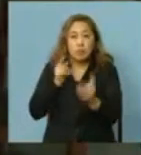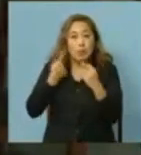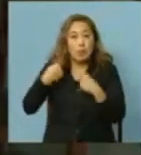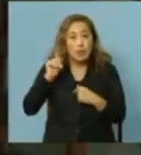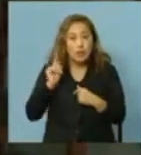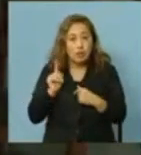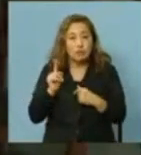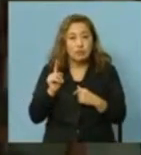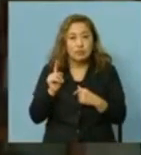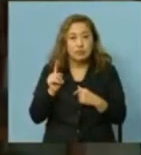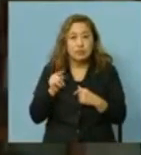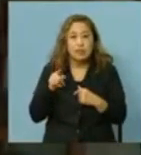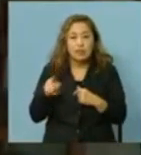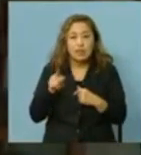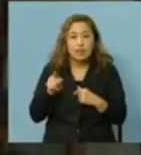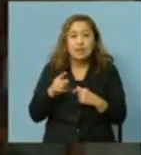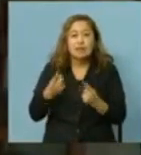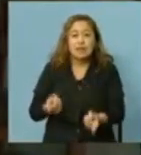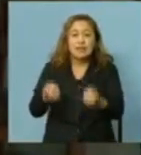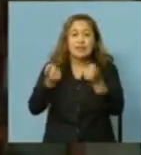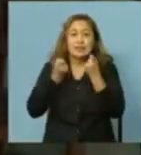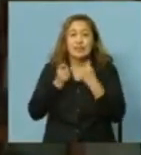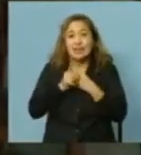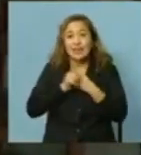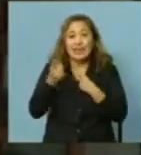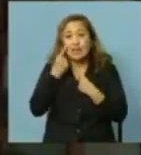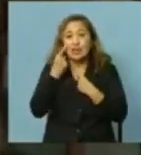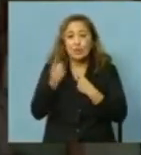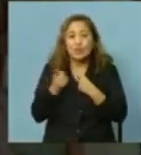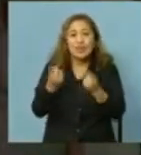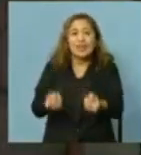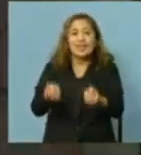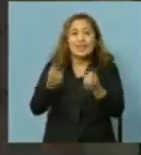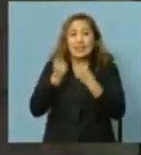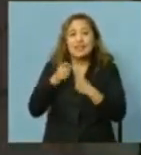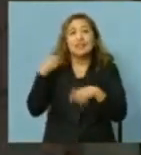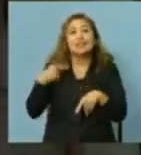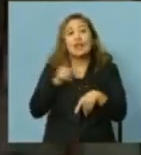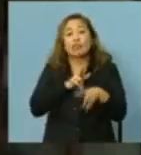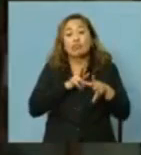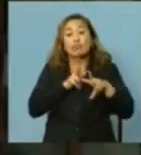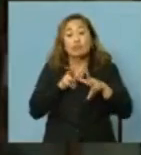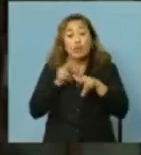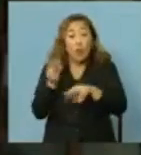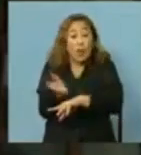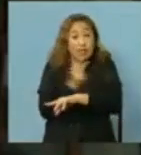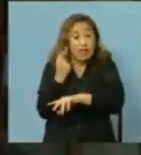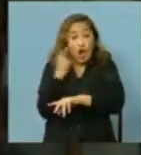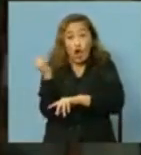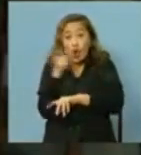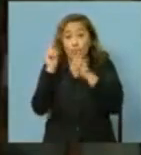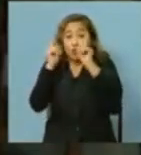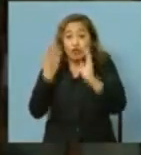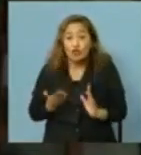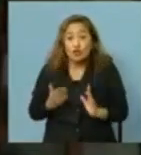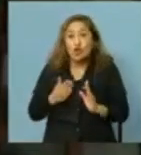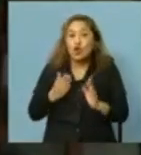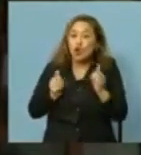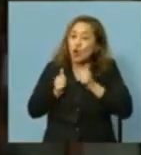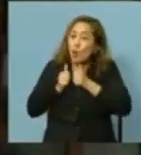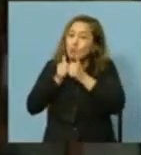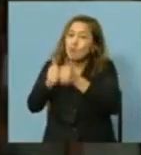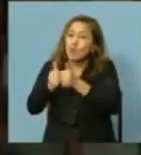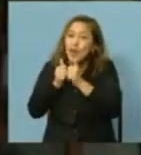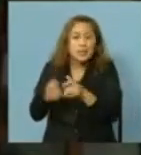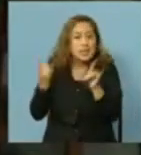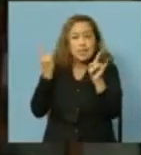caso es una necesidad la que tiene esta institución. Nosotros, como dijo recién el profesor, estamos